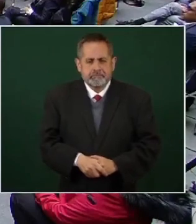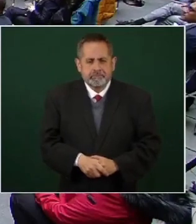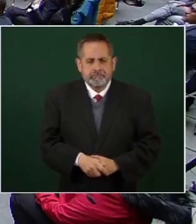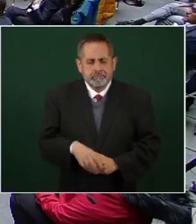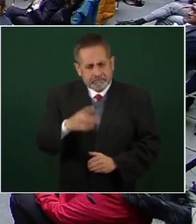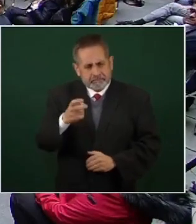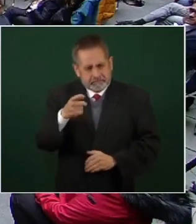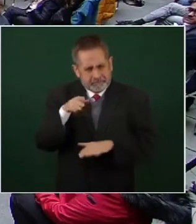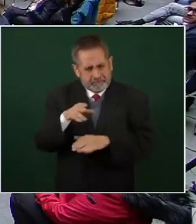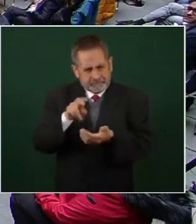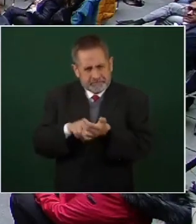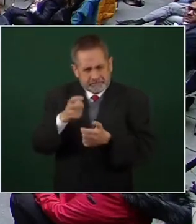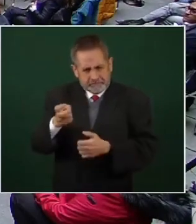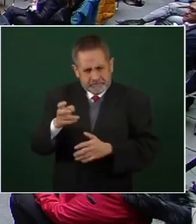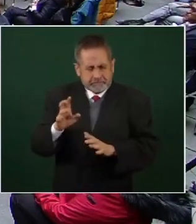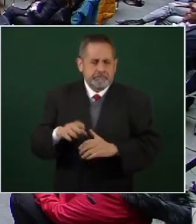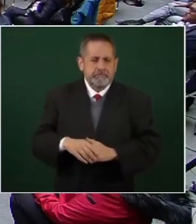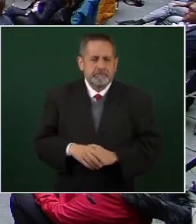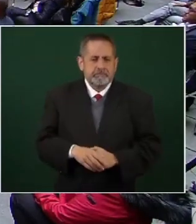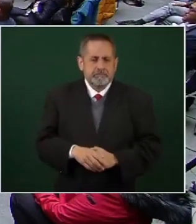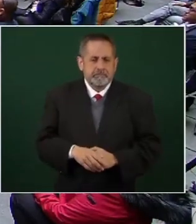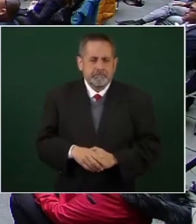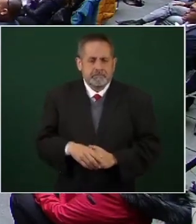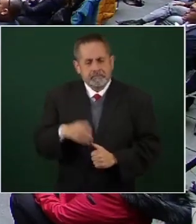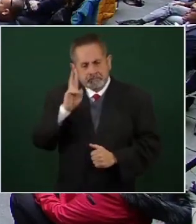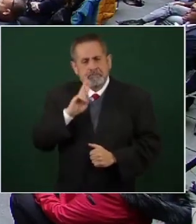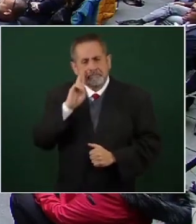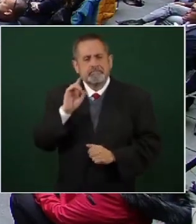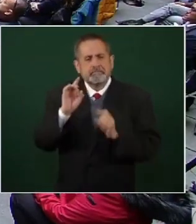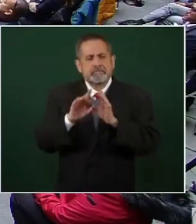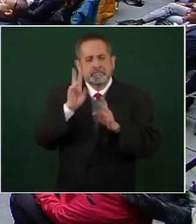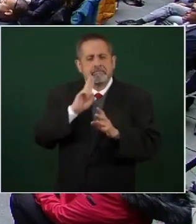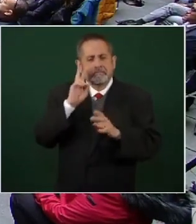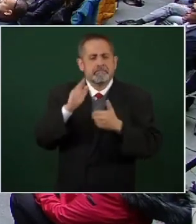¿Eso sobre eso? Sí. Bueno, vamos a ver.